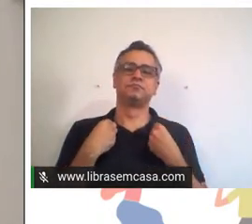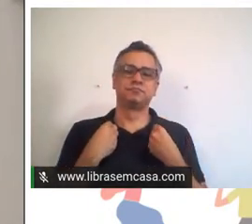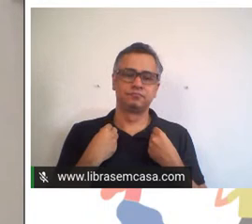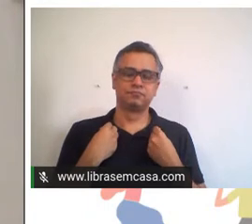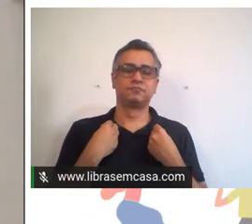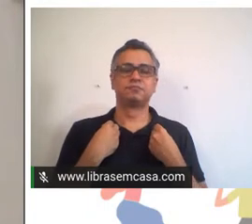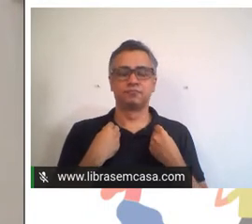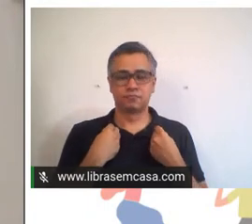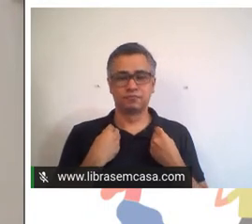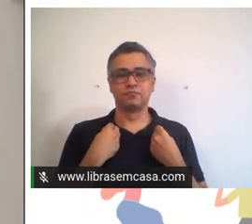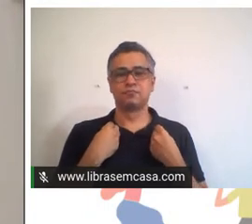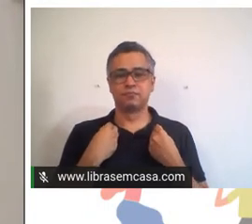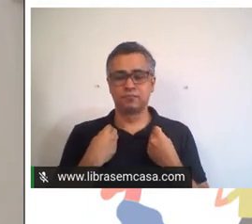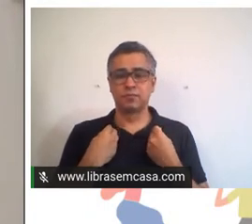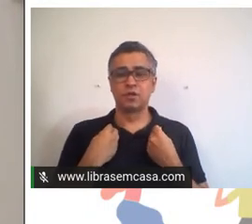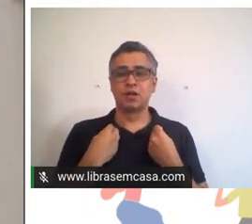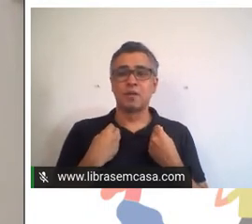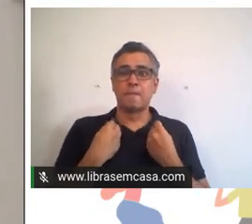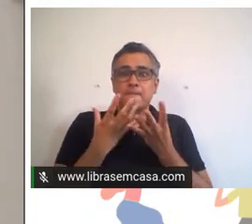apenas